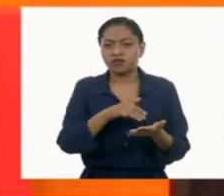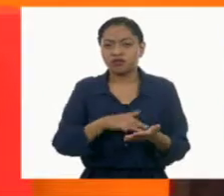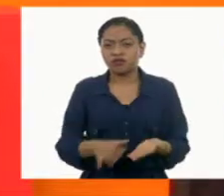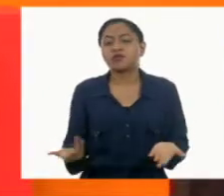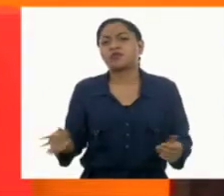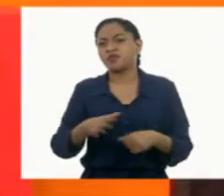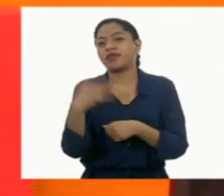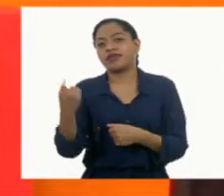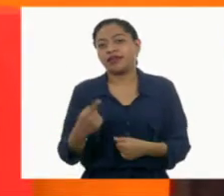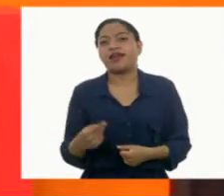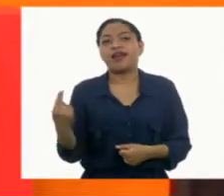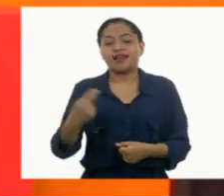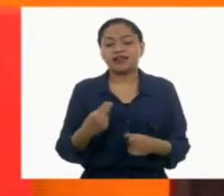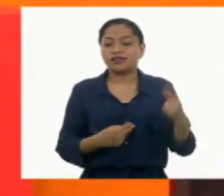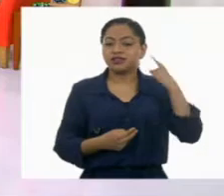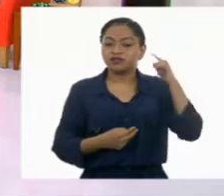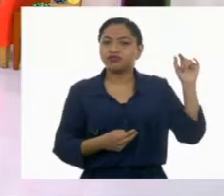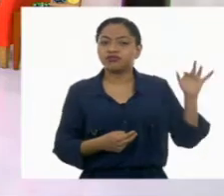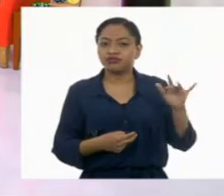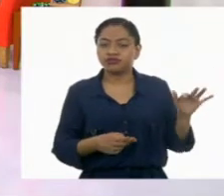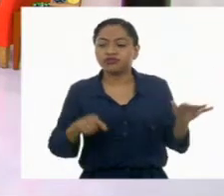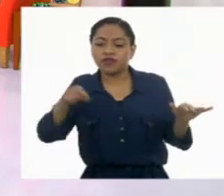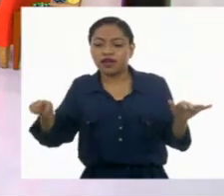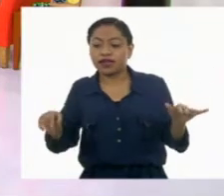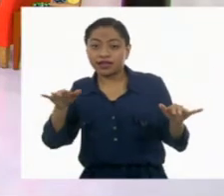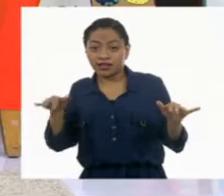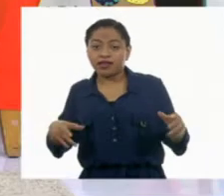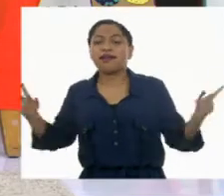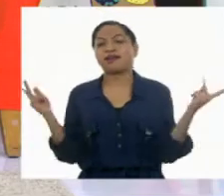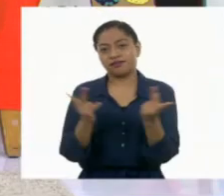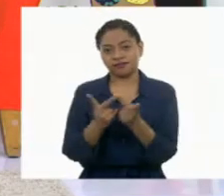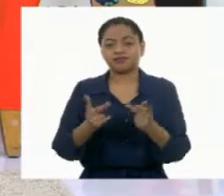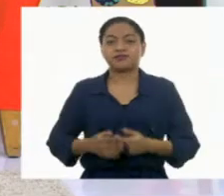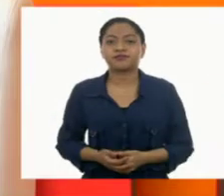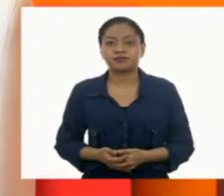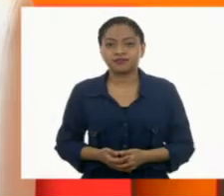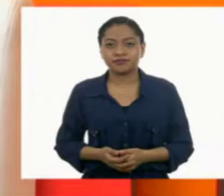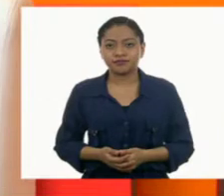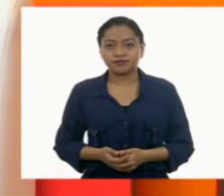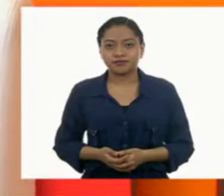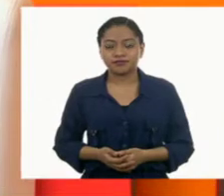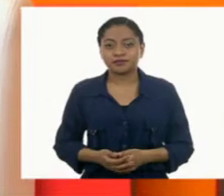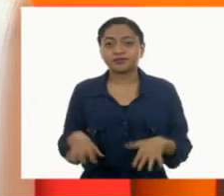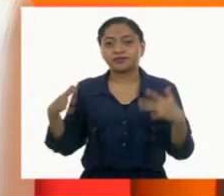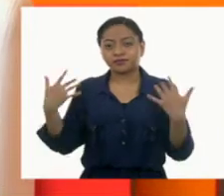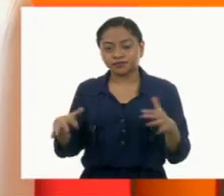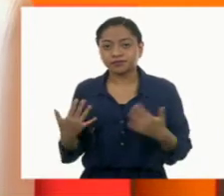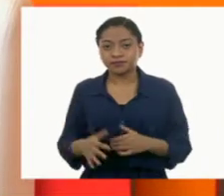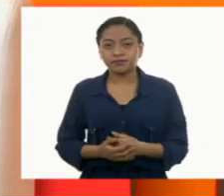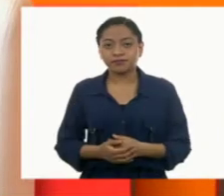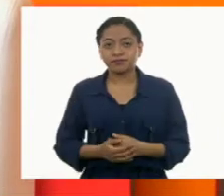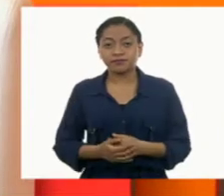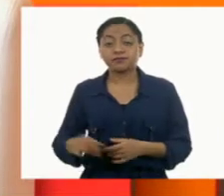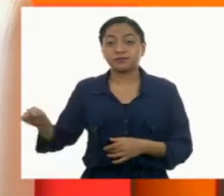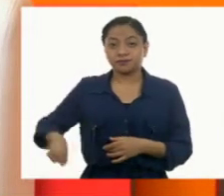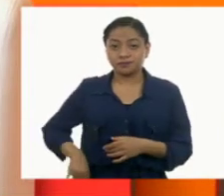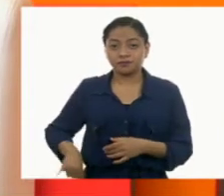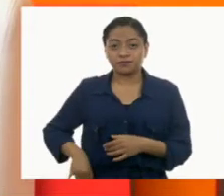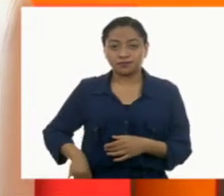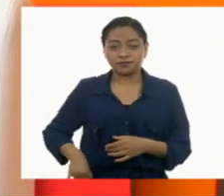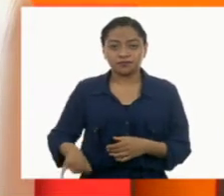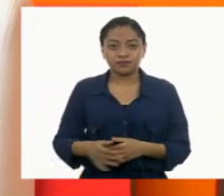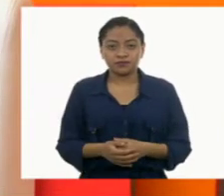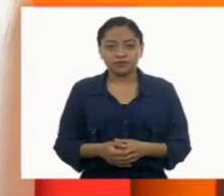necesito saber que está leyendo lo que verdaderamente dice el libro, por ejemplo. Claro. Wow, pues resultan muy